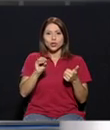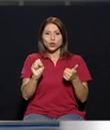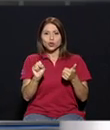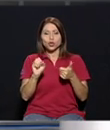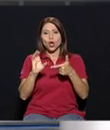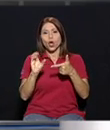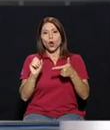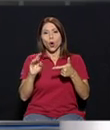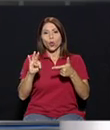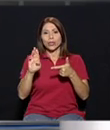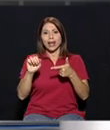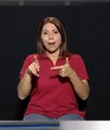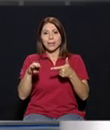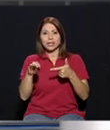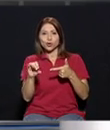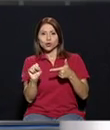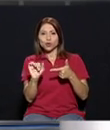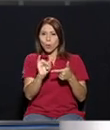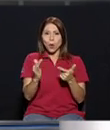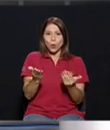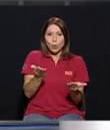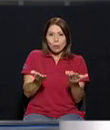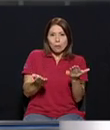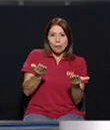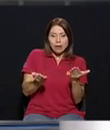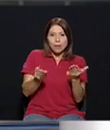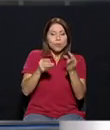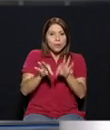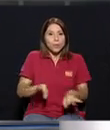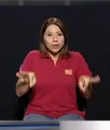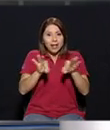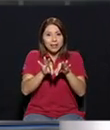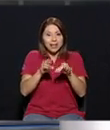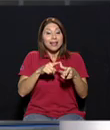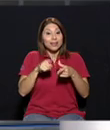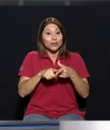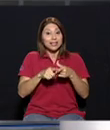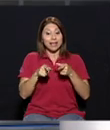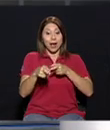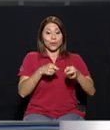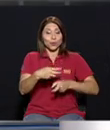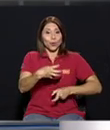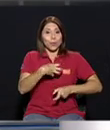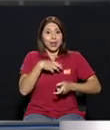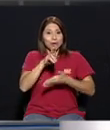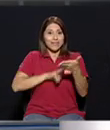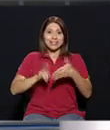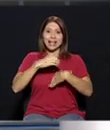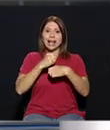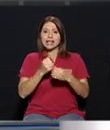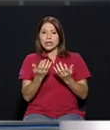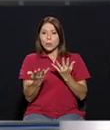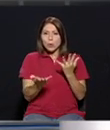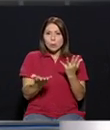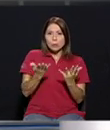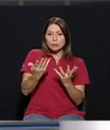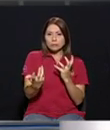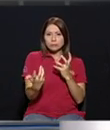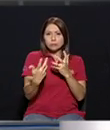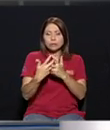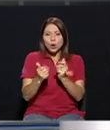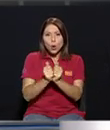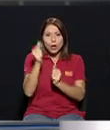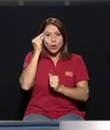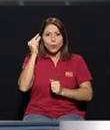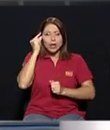democracia. Entonces, la autonomía universitaria genera este peso y contrapeso con el gobierno de un país, y